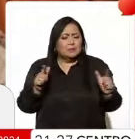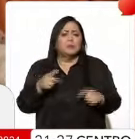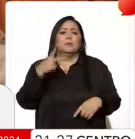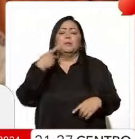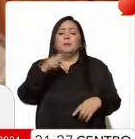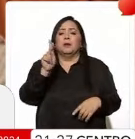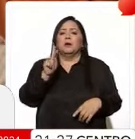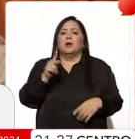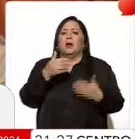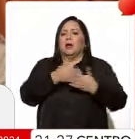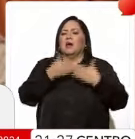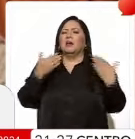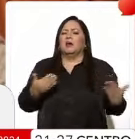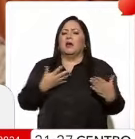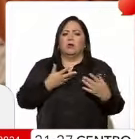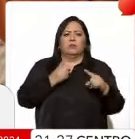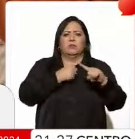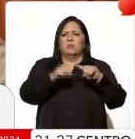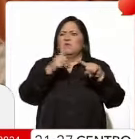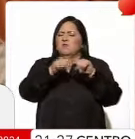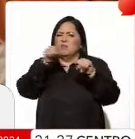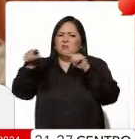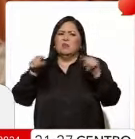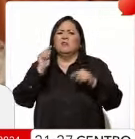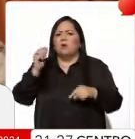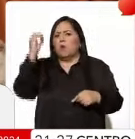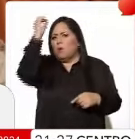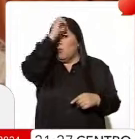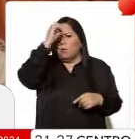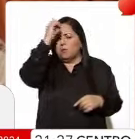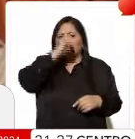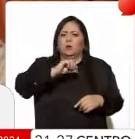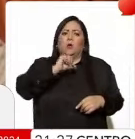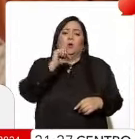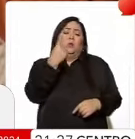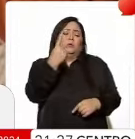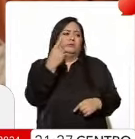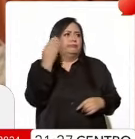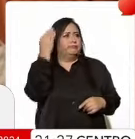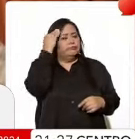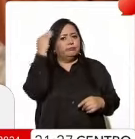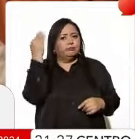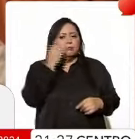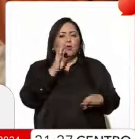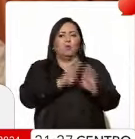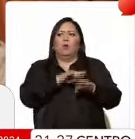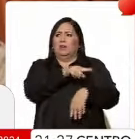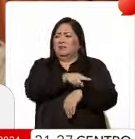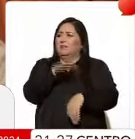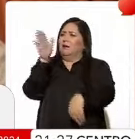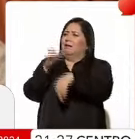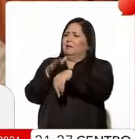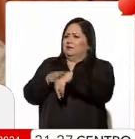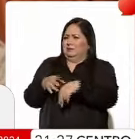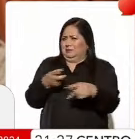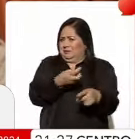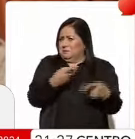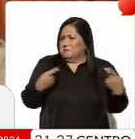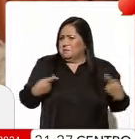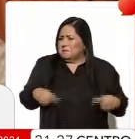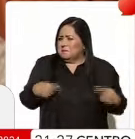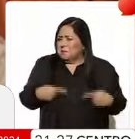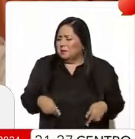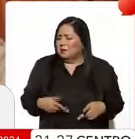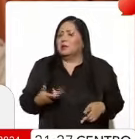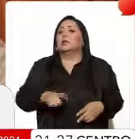que nos enriquece es las diversas posturas y las diversas opiniones. Una pésimo llamado que hace esta persona.